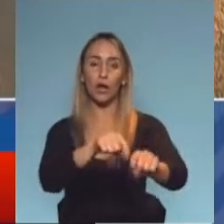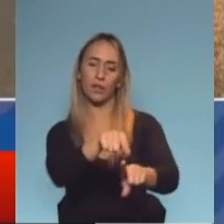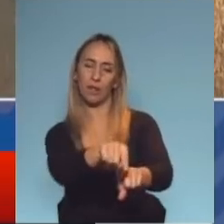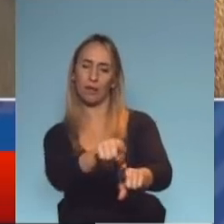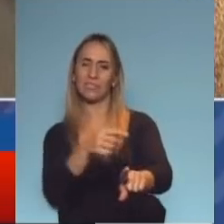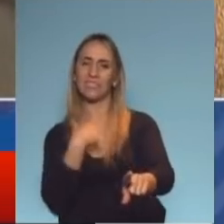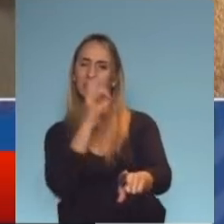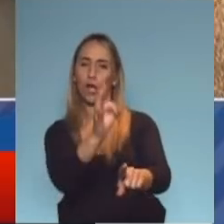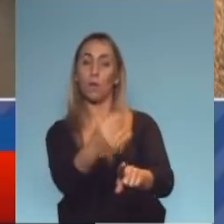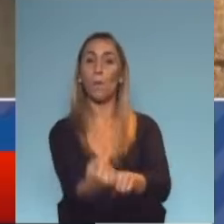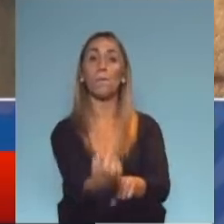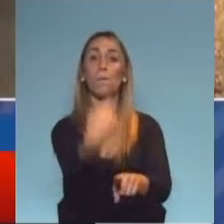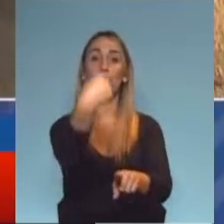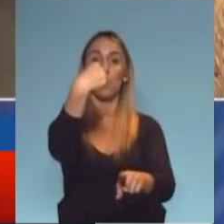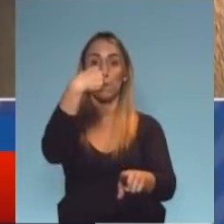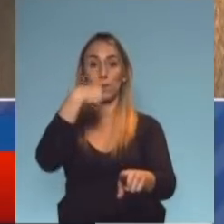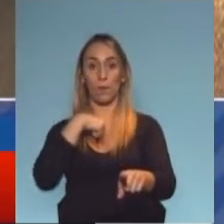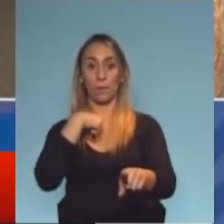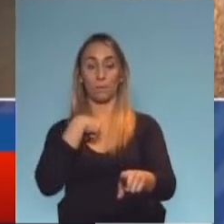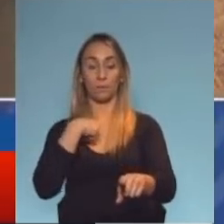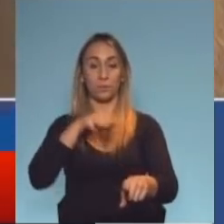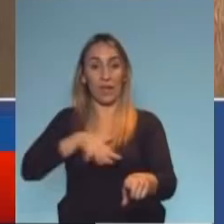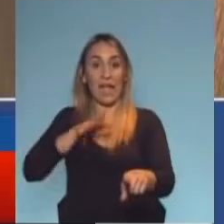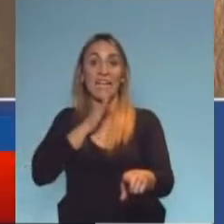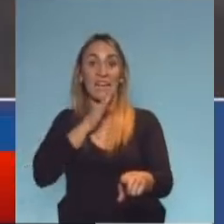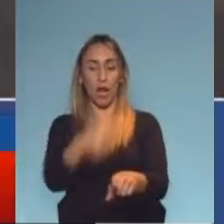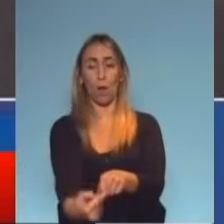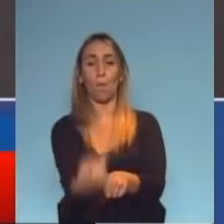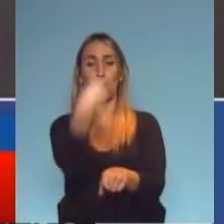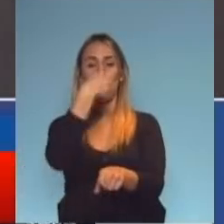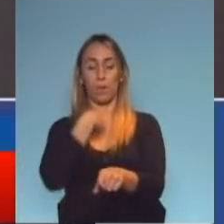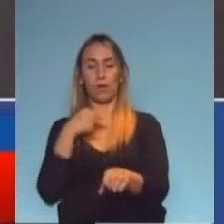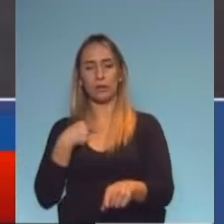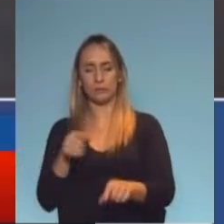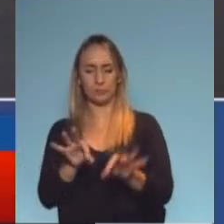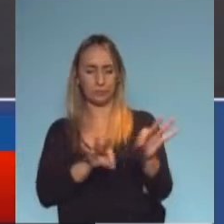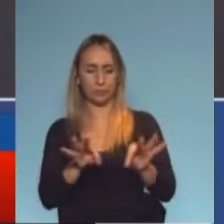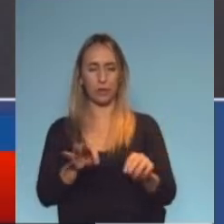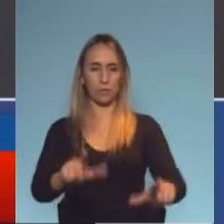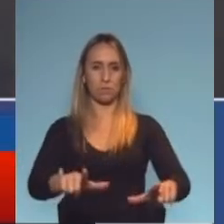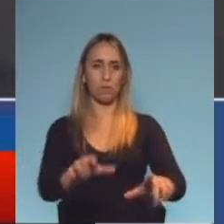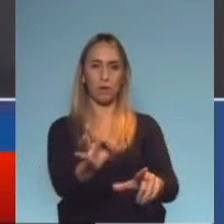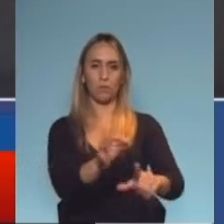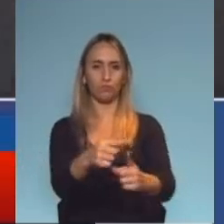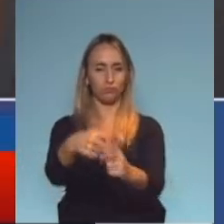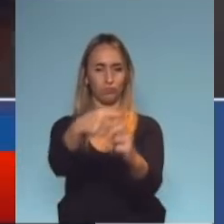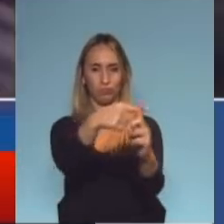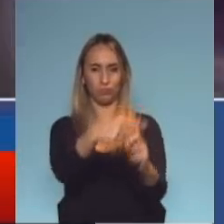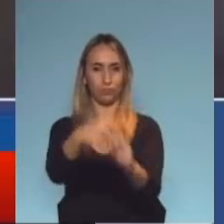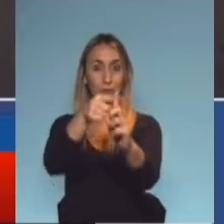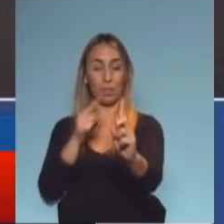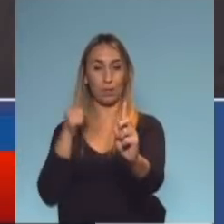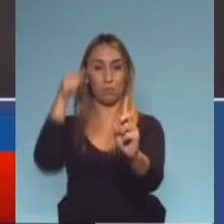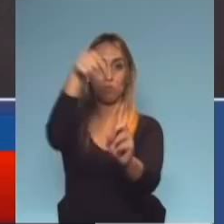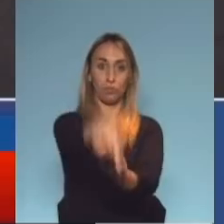lanzan los cohetes hacia Israel. Y también tenemos la forma de decir a la población civil, mira,